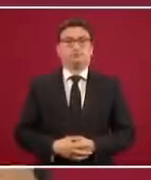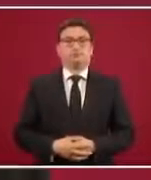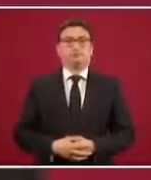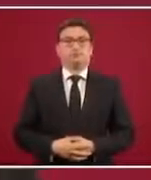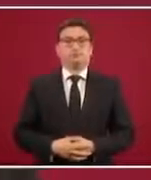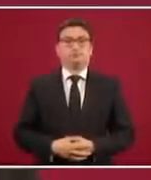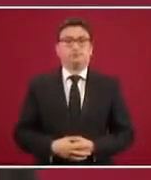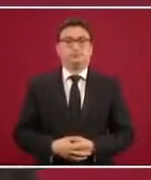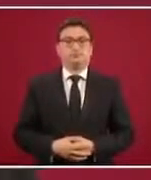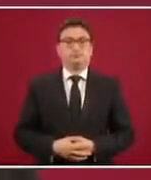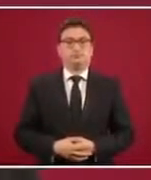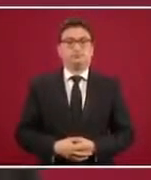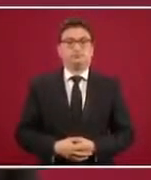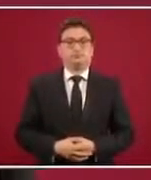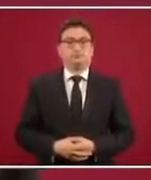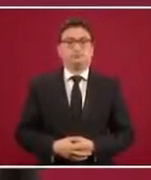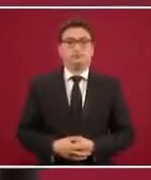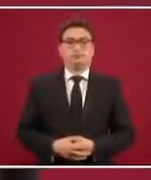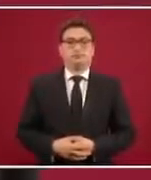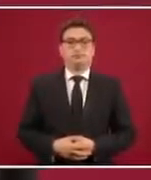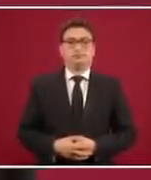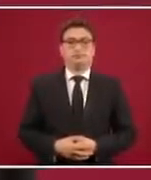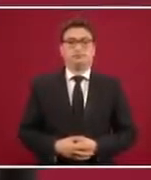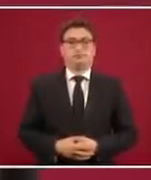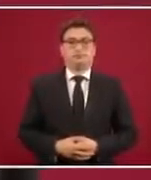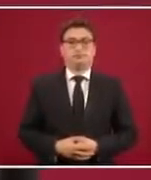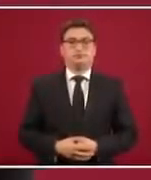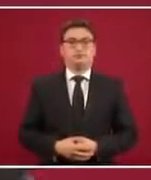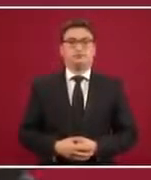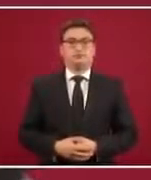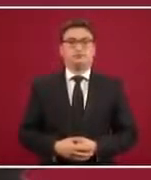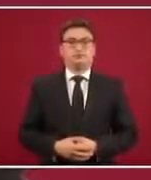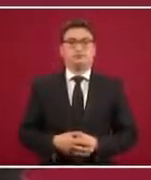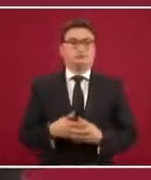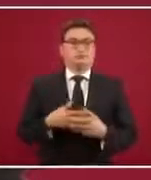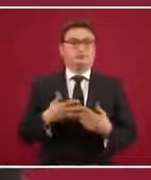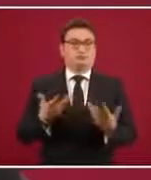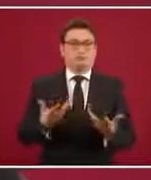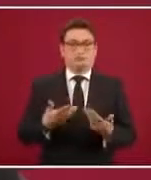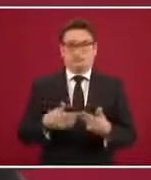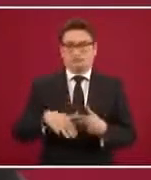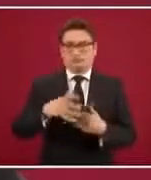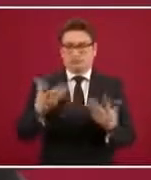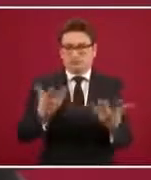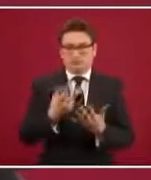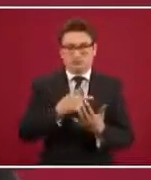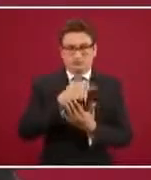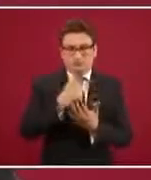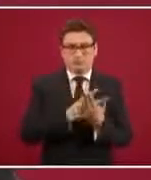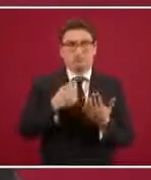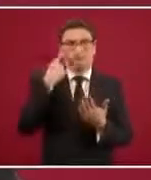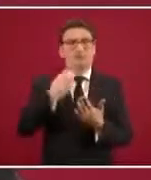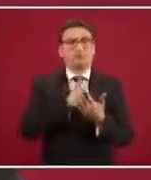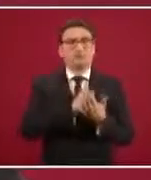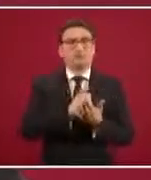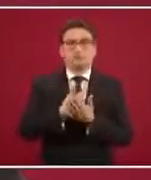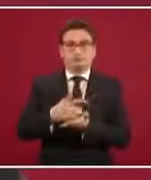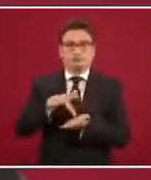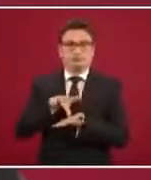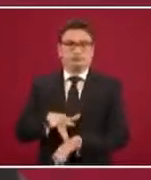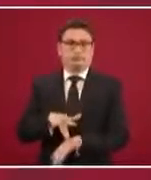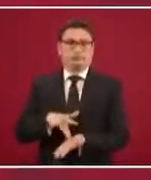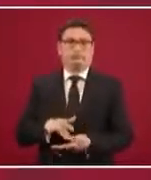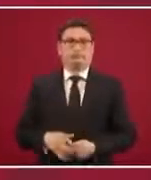es que se requiere un plan de apoyo